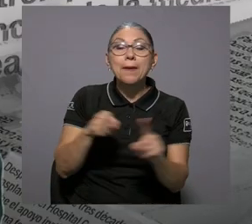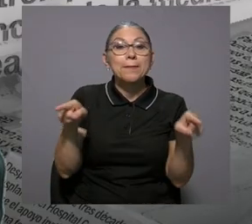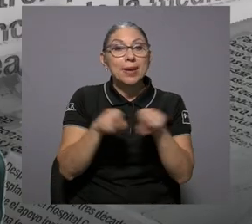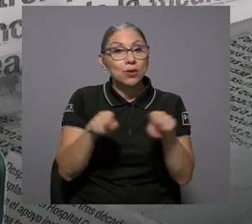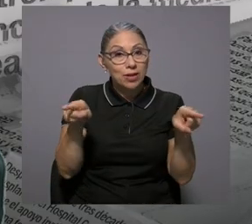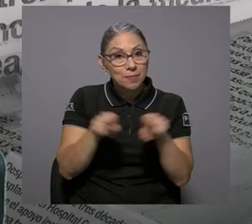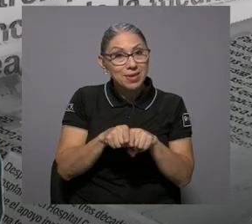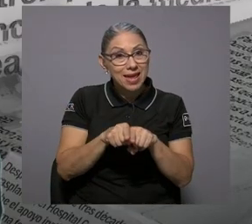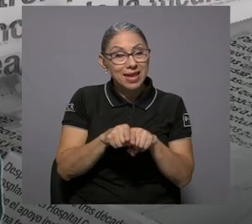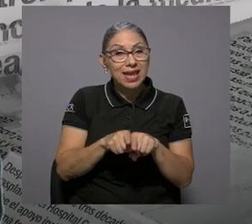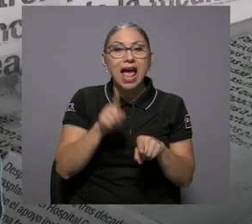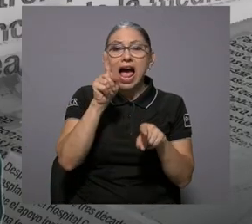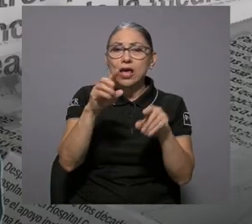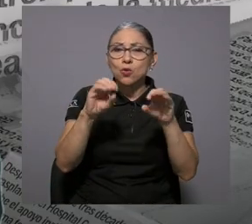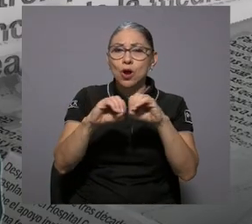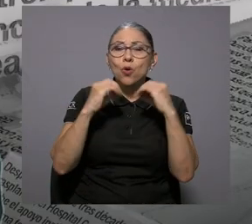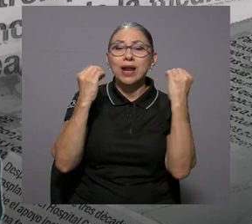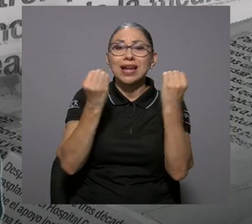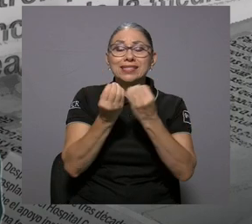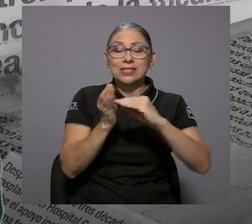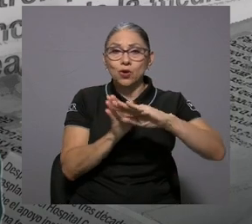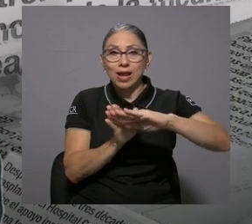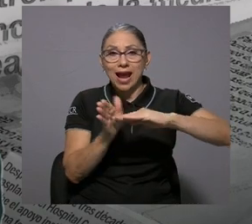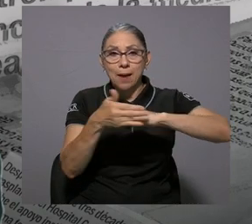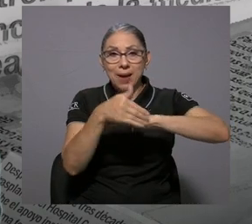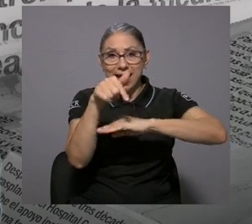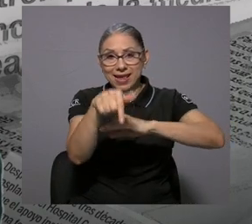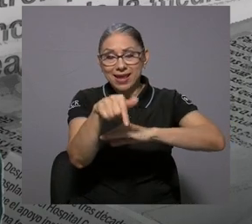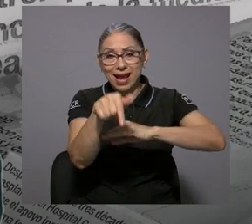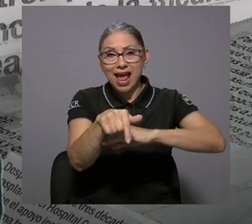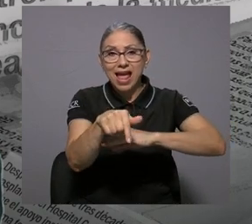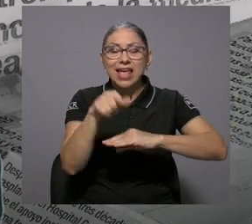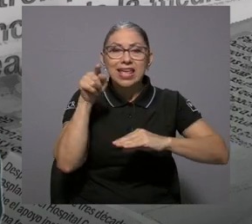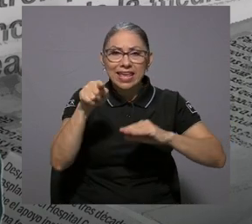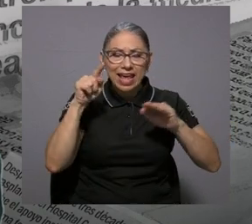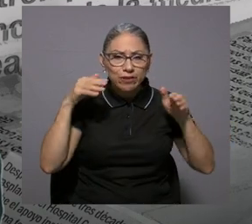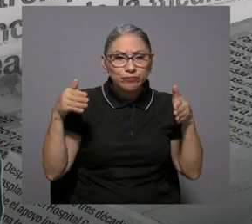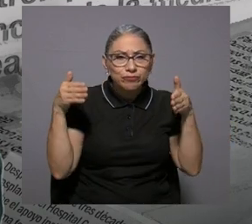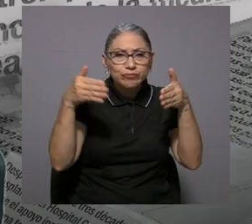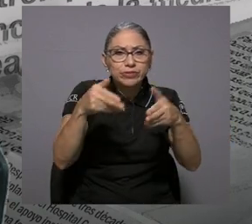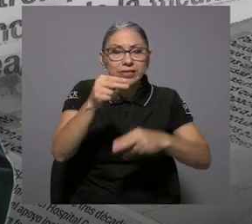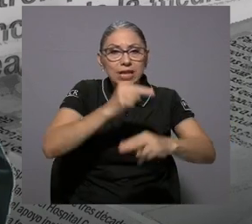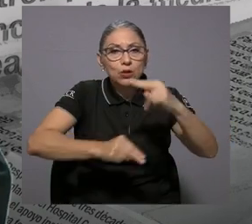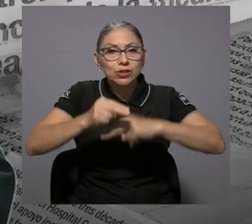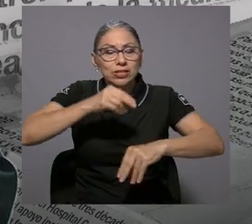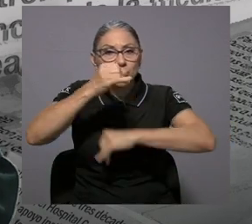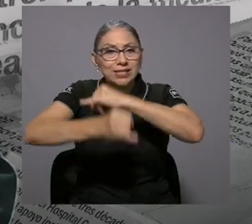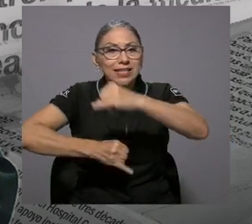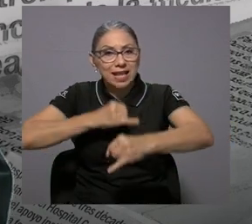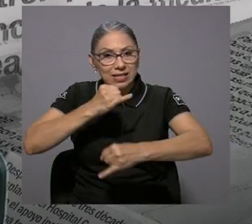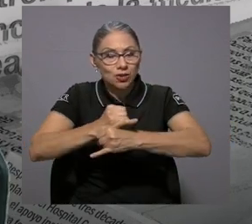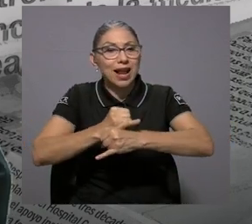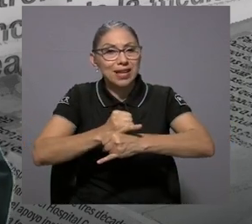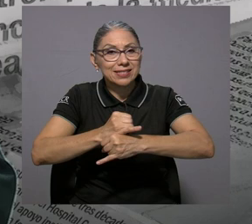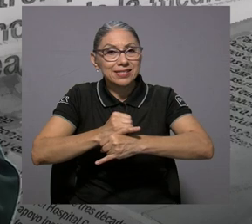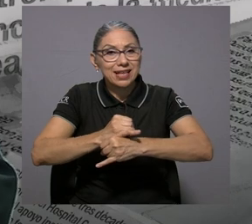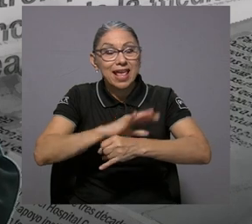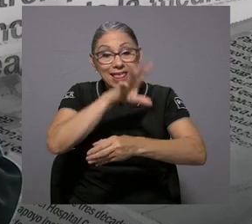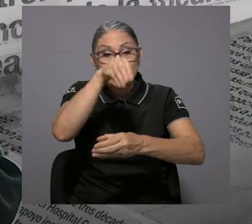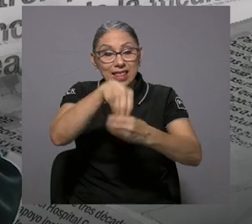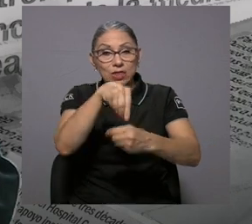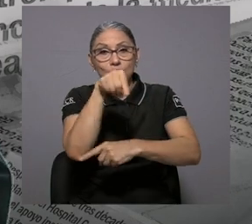organización que está en Jamaica que trata de estas negociaciones internacionales dentro de la cual